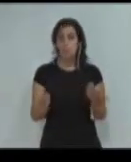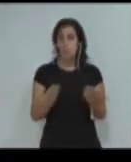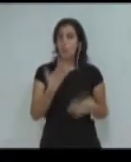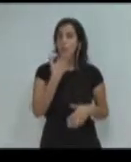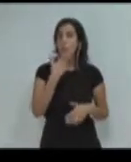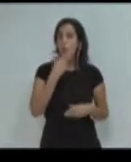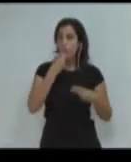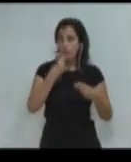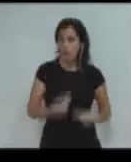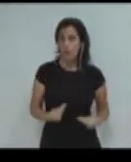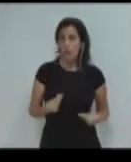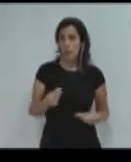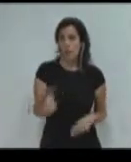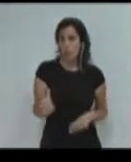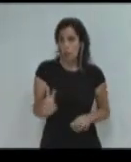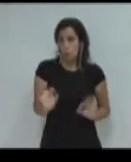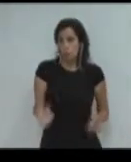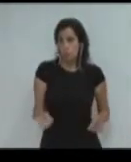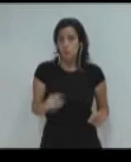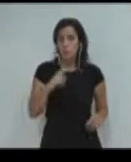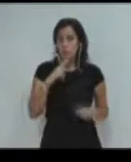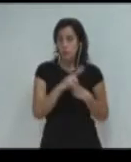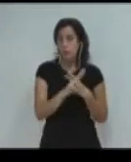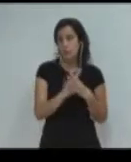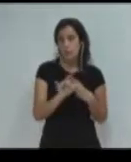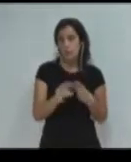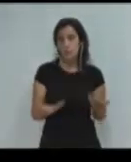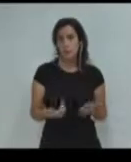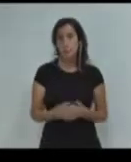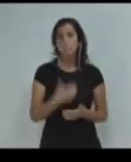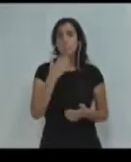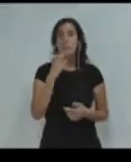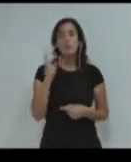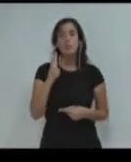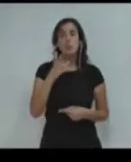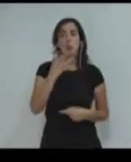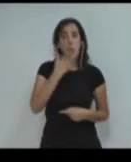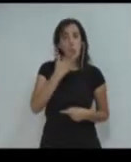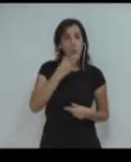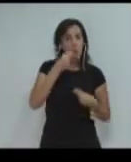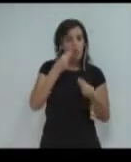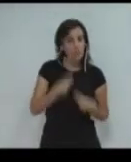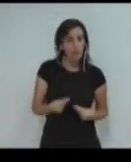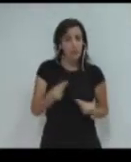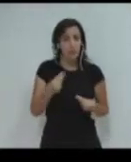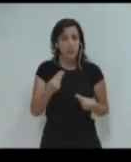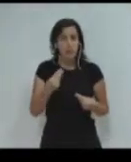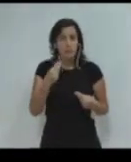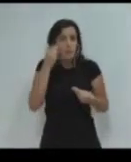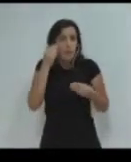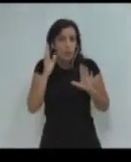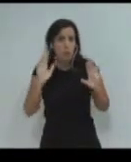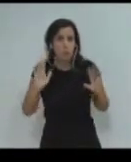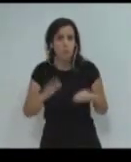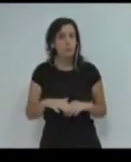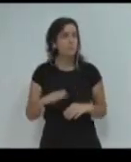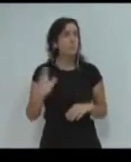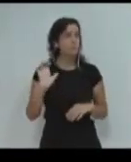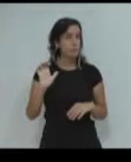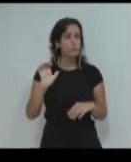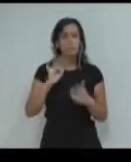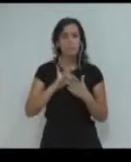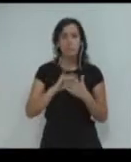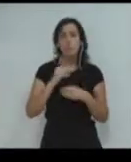versión. Sí, bueno, Si tú manejas tu versión, más o menos, digo, no sé, yo... Cuando Sí, vas a hacer pero- un Word y vas a